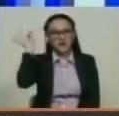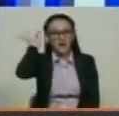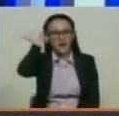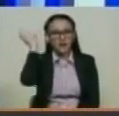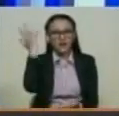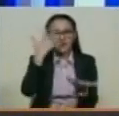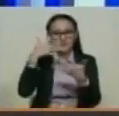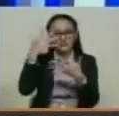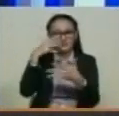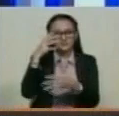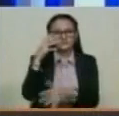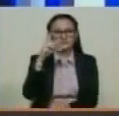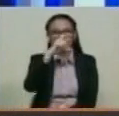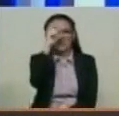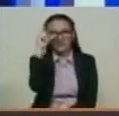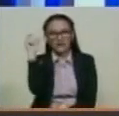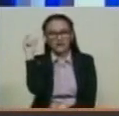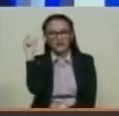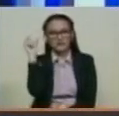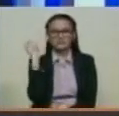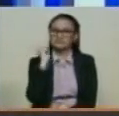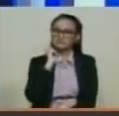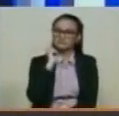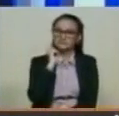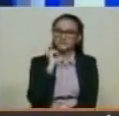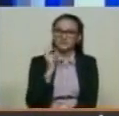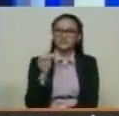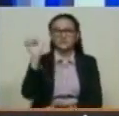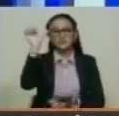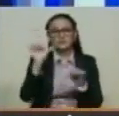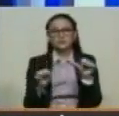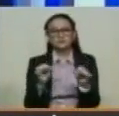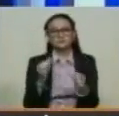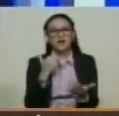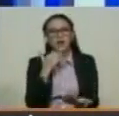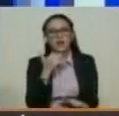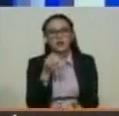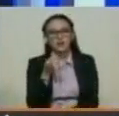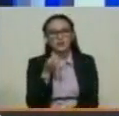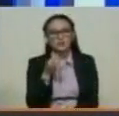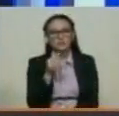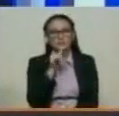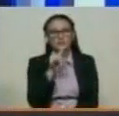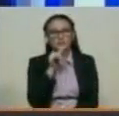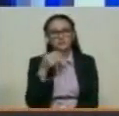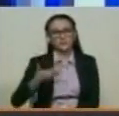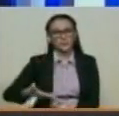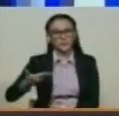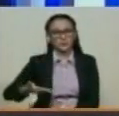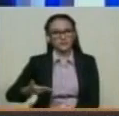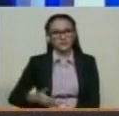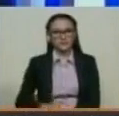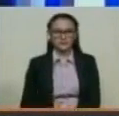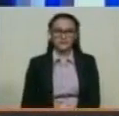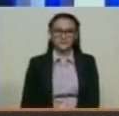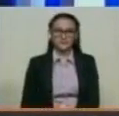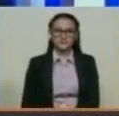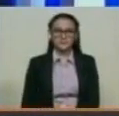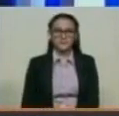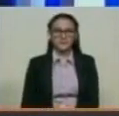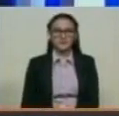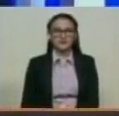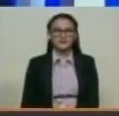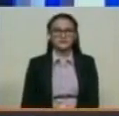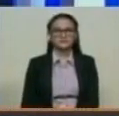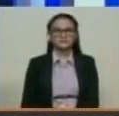su balance, la información que tenga a disposición dar a esta hora. Muy bien, con fiscal general de la